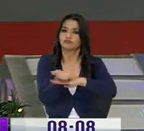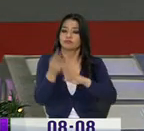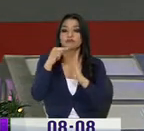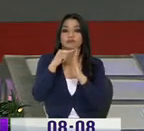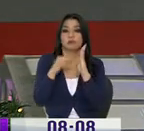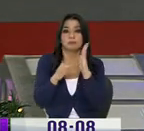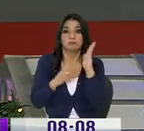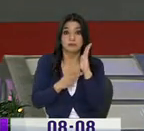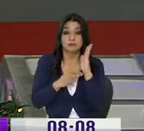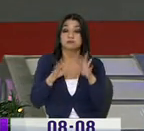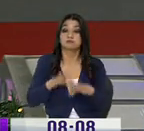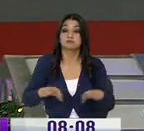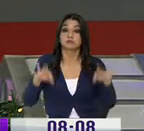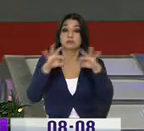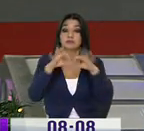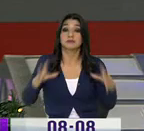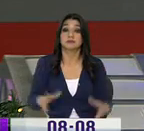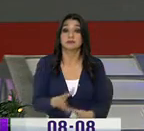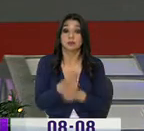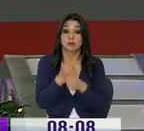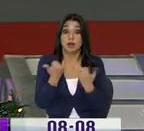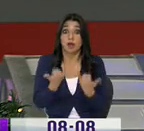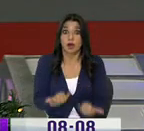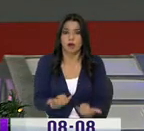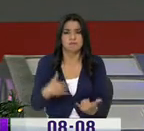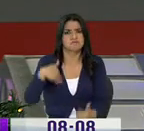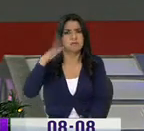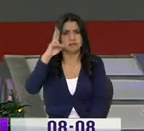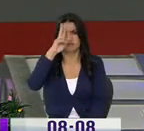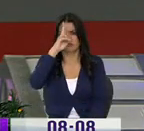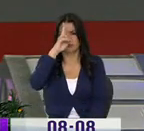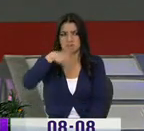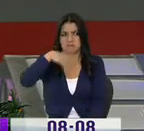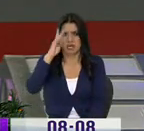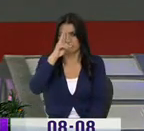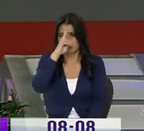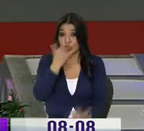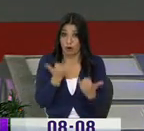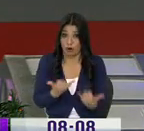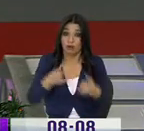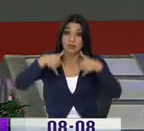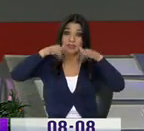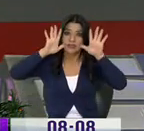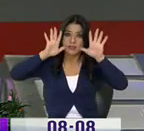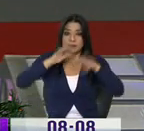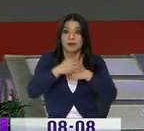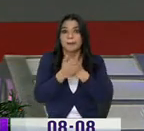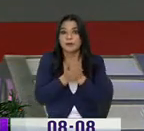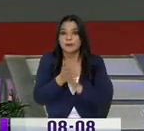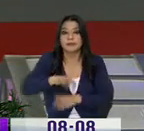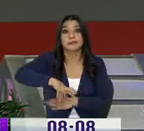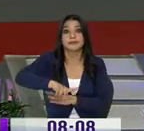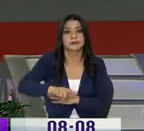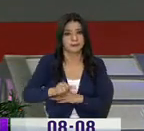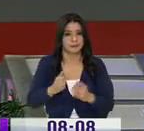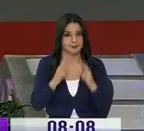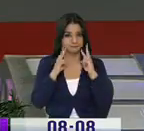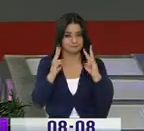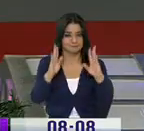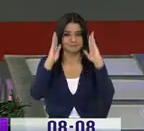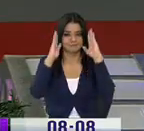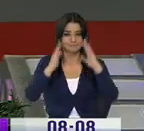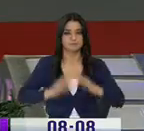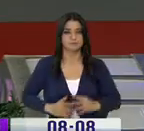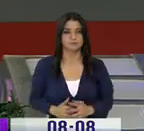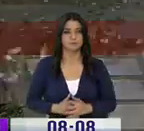normas importantes en esta época donde los malavientes, los pillos, los sinvergüenzas hacen de las suyas. Preste atención, por